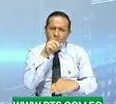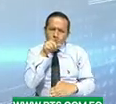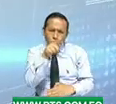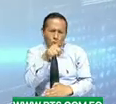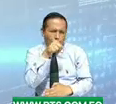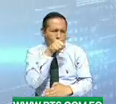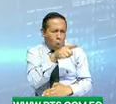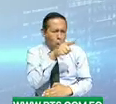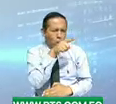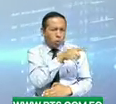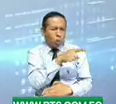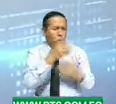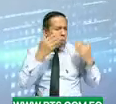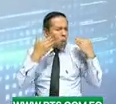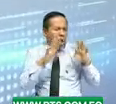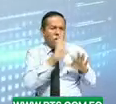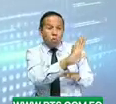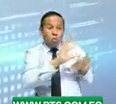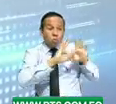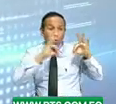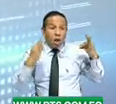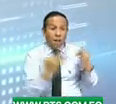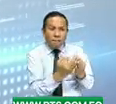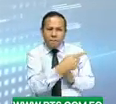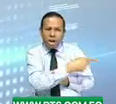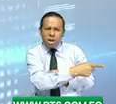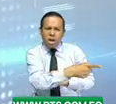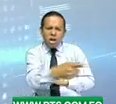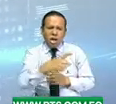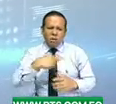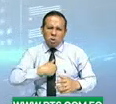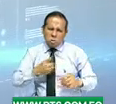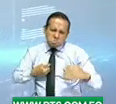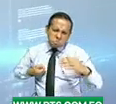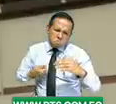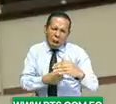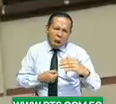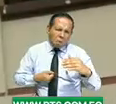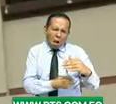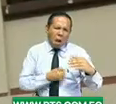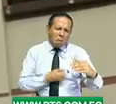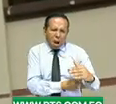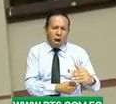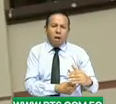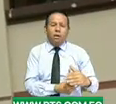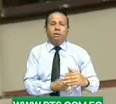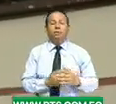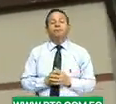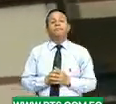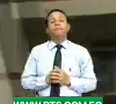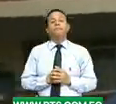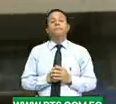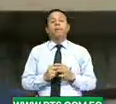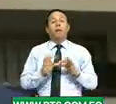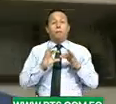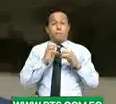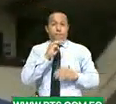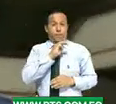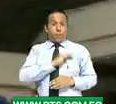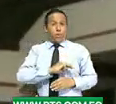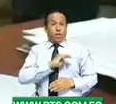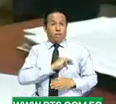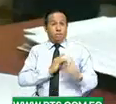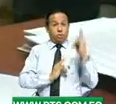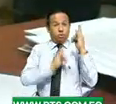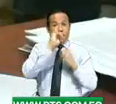tú, cualquiera de tu familia, me lo llevo al infierno. Compañeros del municipio del Cantón Salinas se